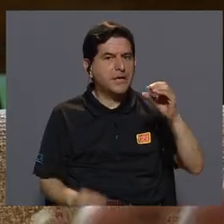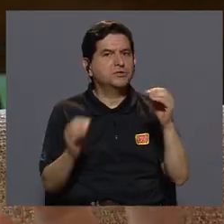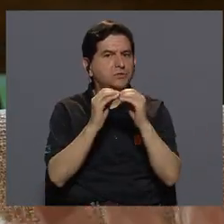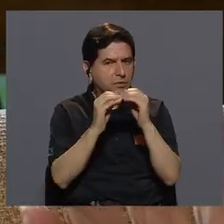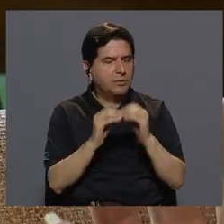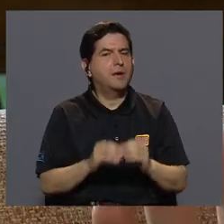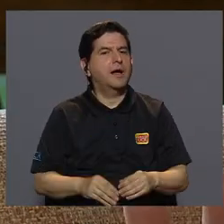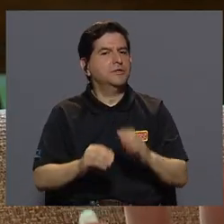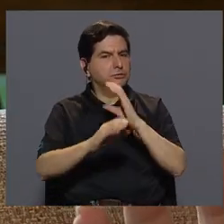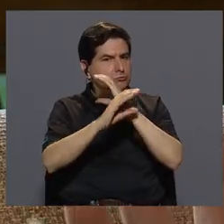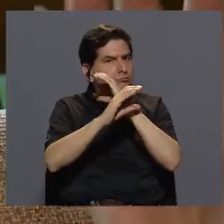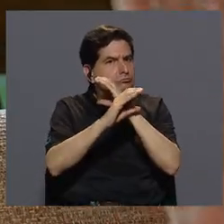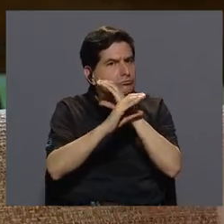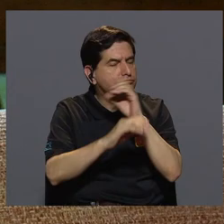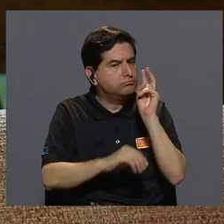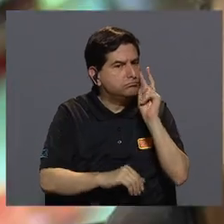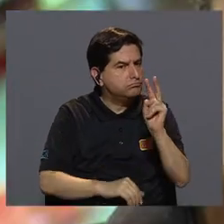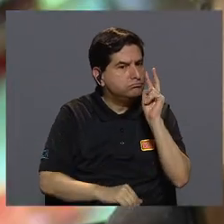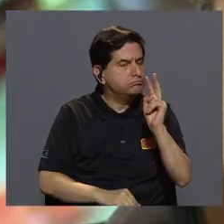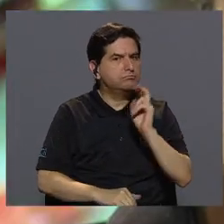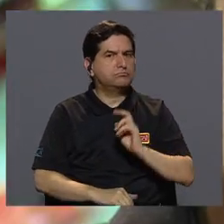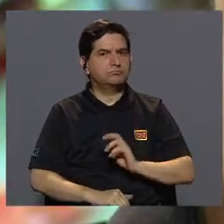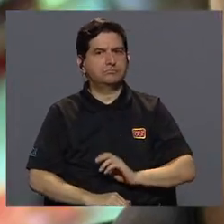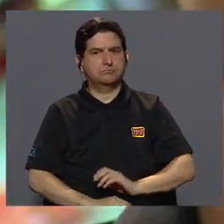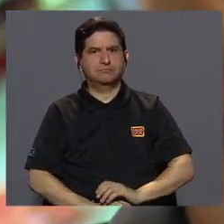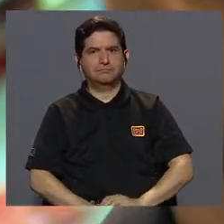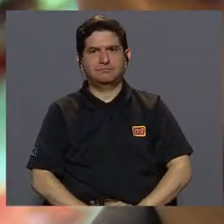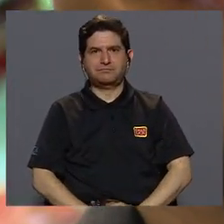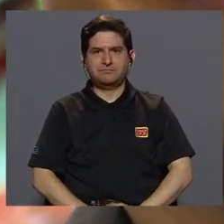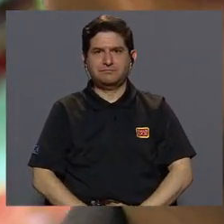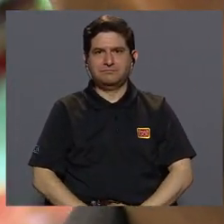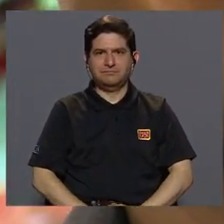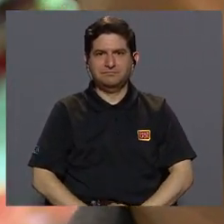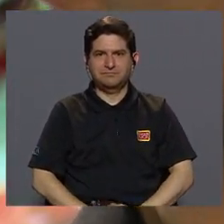tener más cuidadillo, ¿verdad? Y entonces,